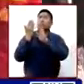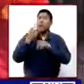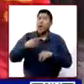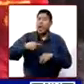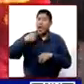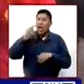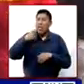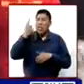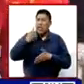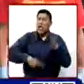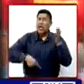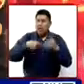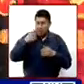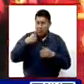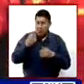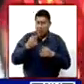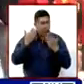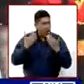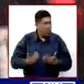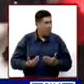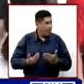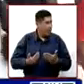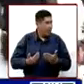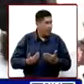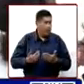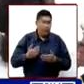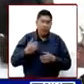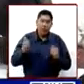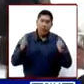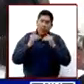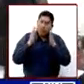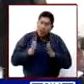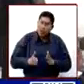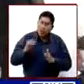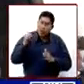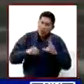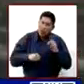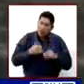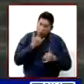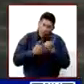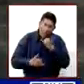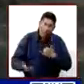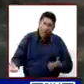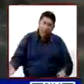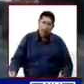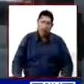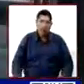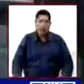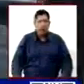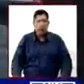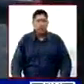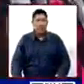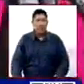dice lo que tiene que decir ahora es paseño o no es paseño qué está pasando